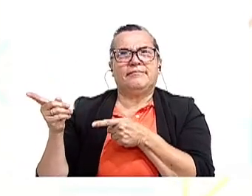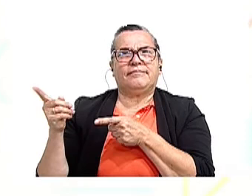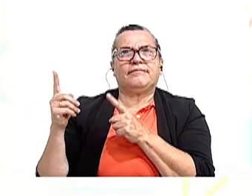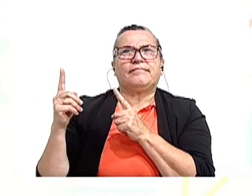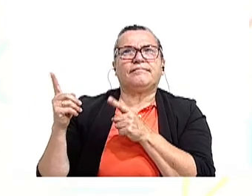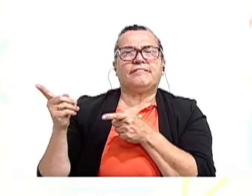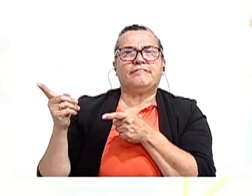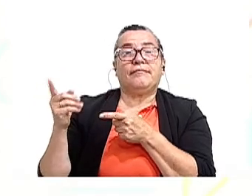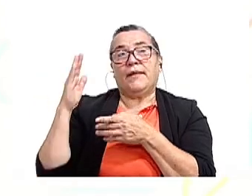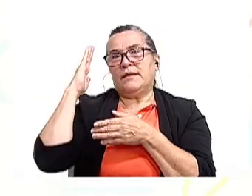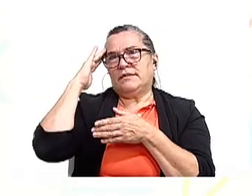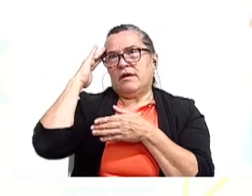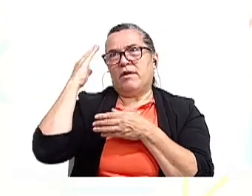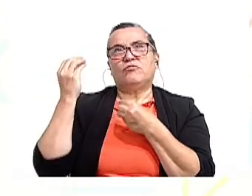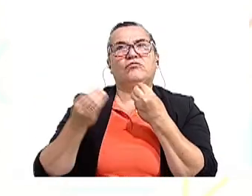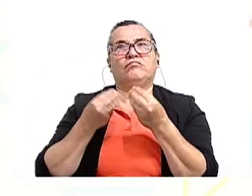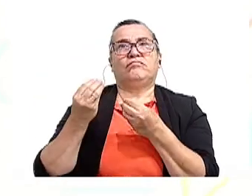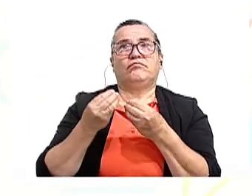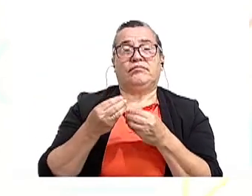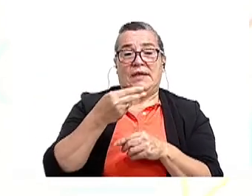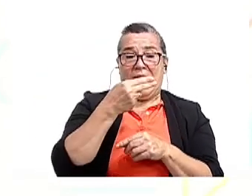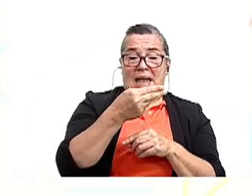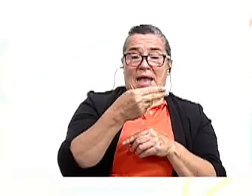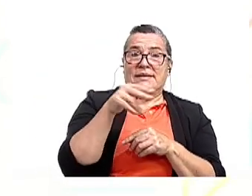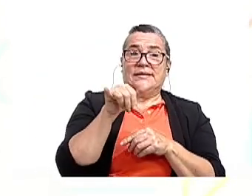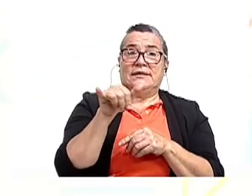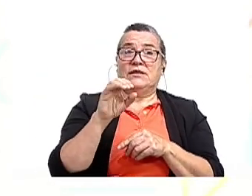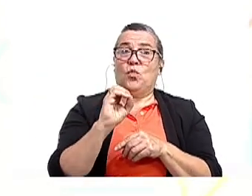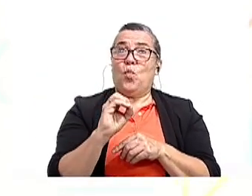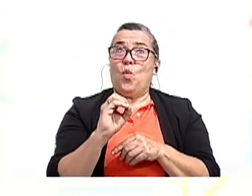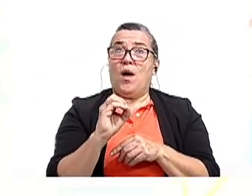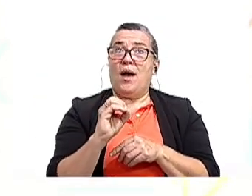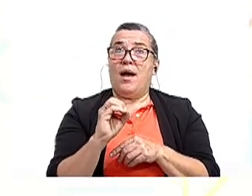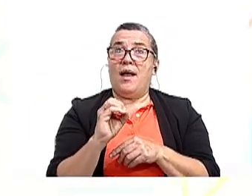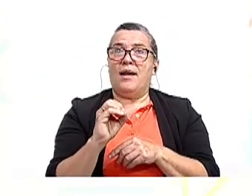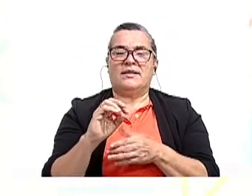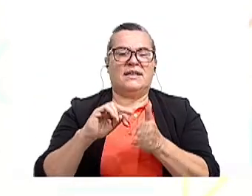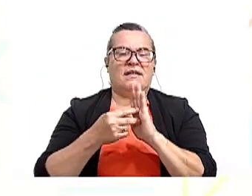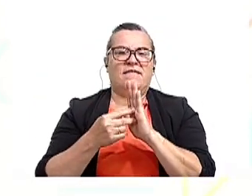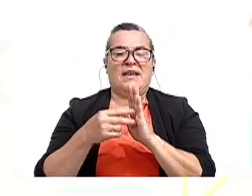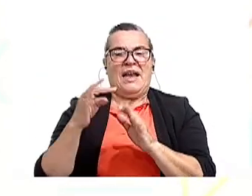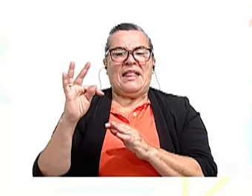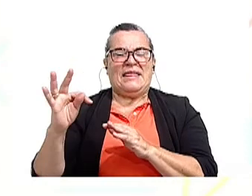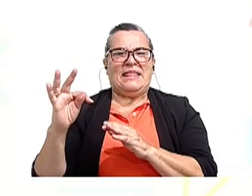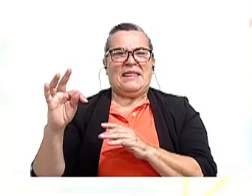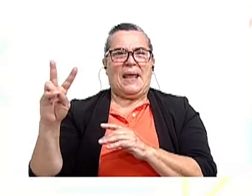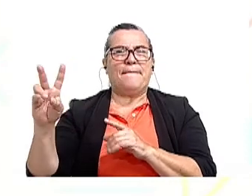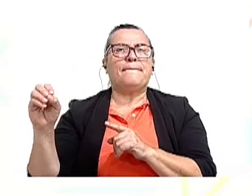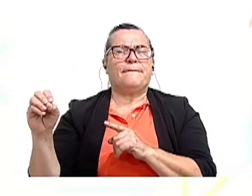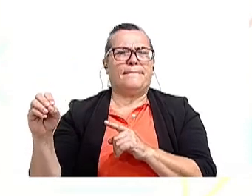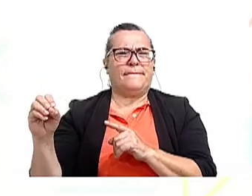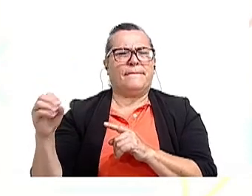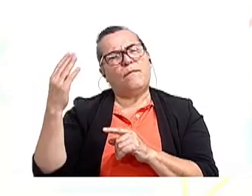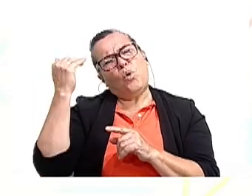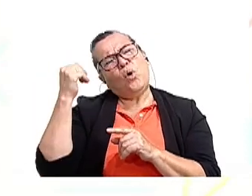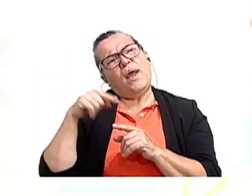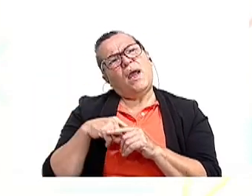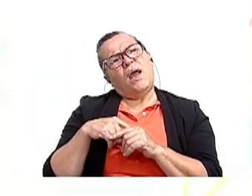nosotros que cuando h es igual a 0, tenemos que t es 20. ¿Por qué? Porque